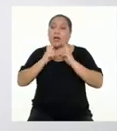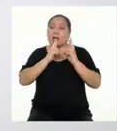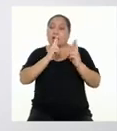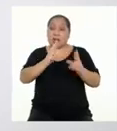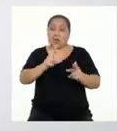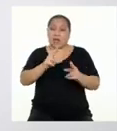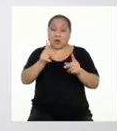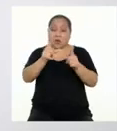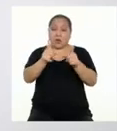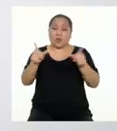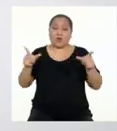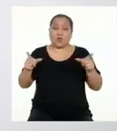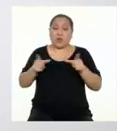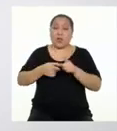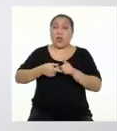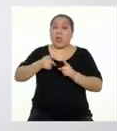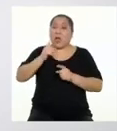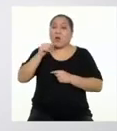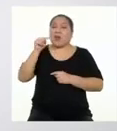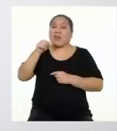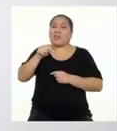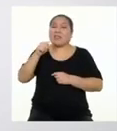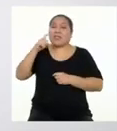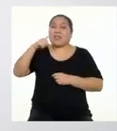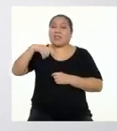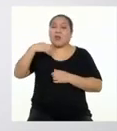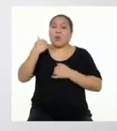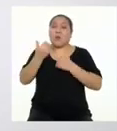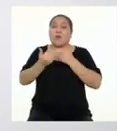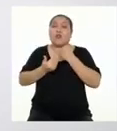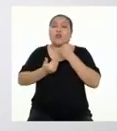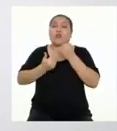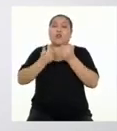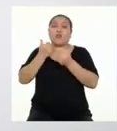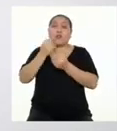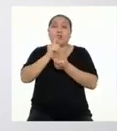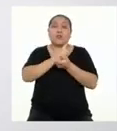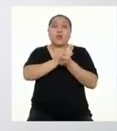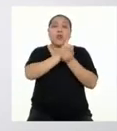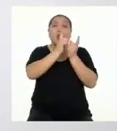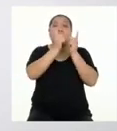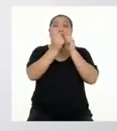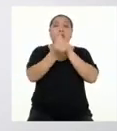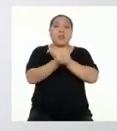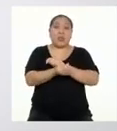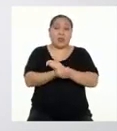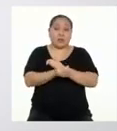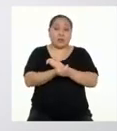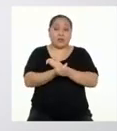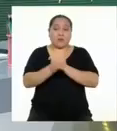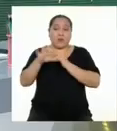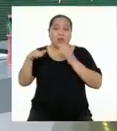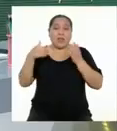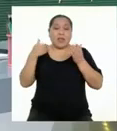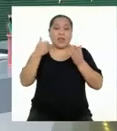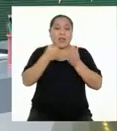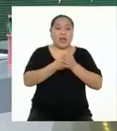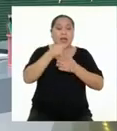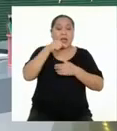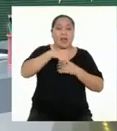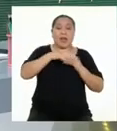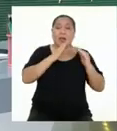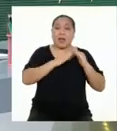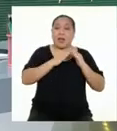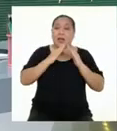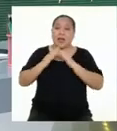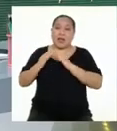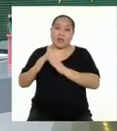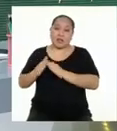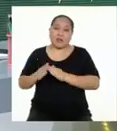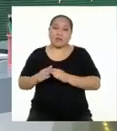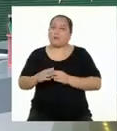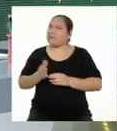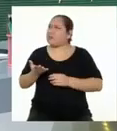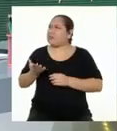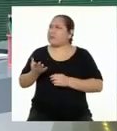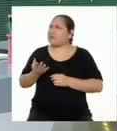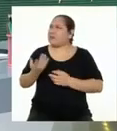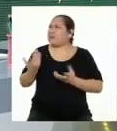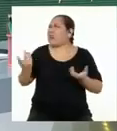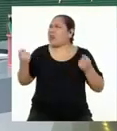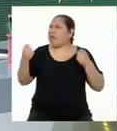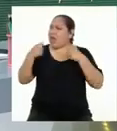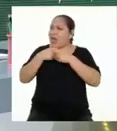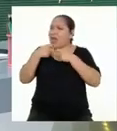fuentes naturales debe pasar por un proceso de transformación para llegar a nuestros hogares. Profesor, ¿y qué hay de